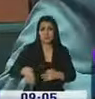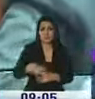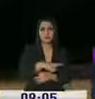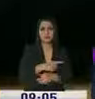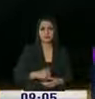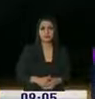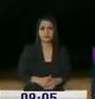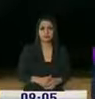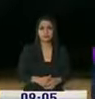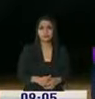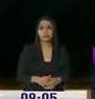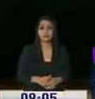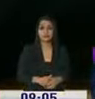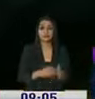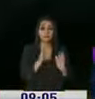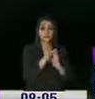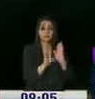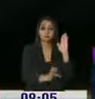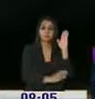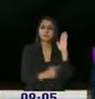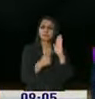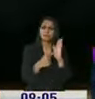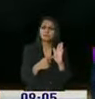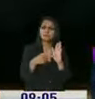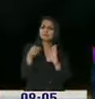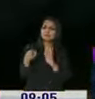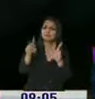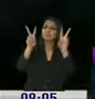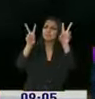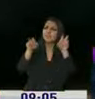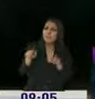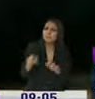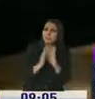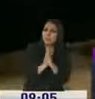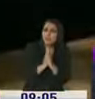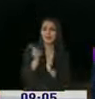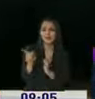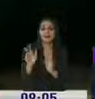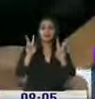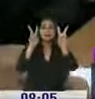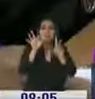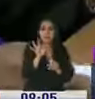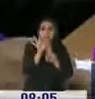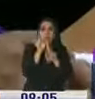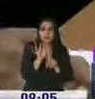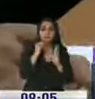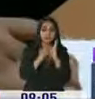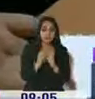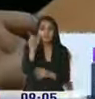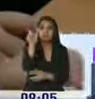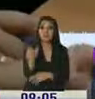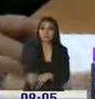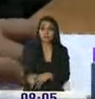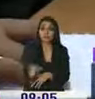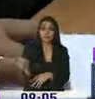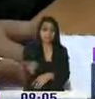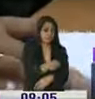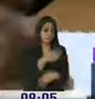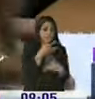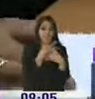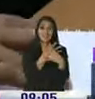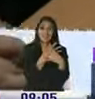Laboral. Según la Constitución, el habeas corpus es un recurso especial que se aplica cuando una persona ha sido detenida